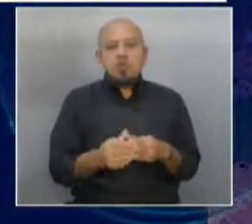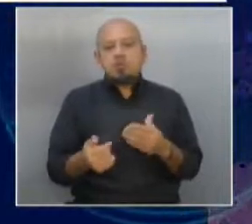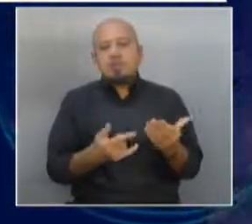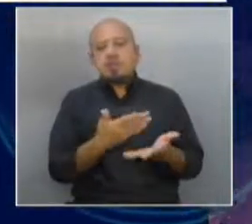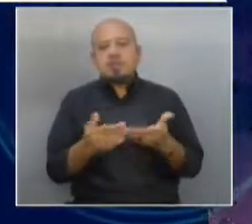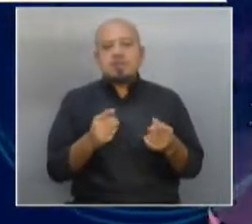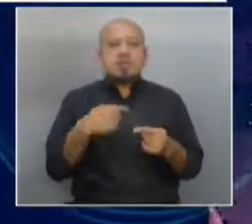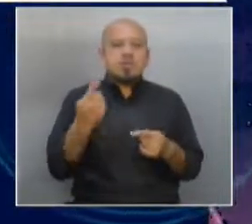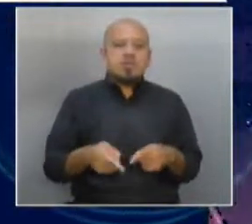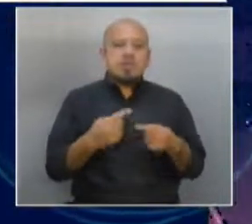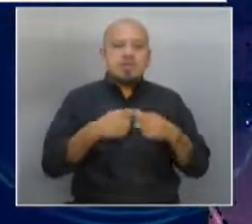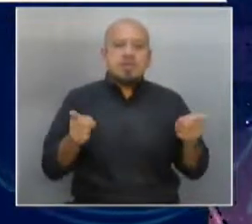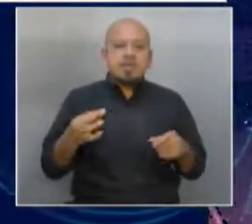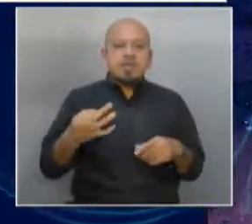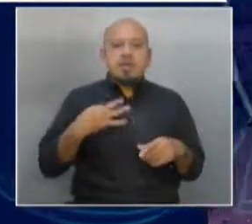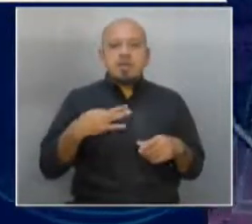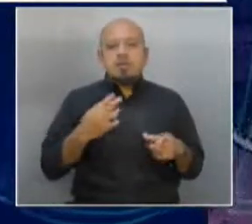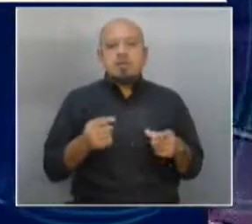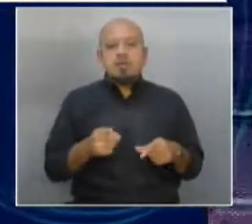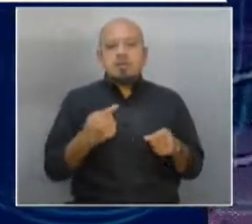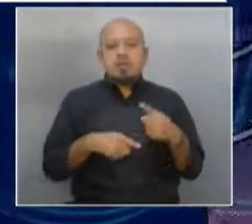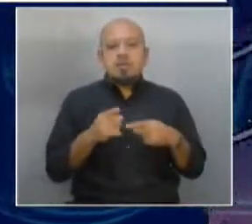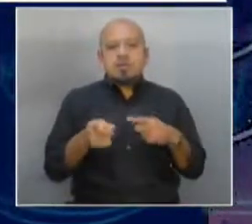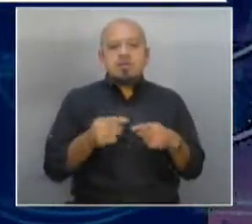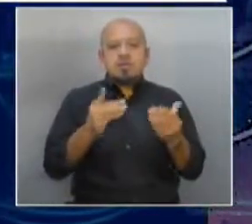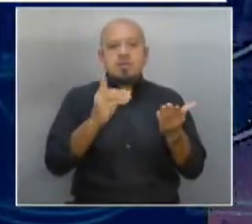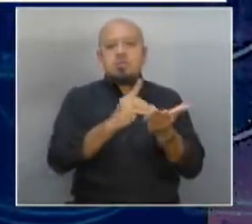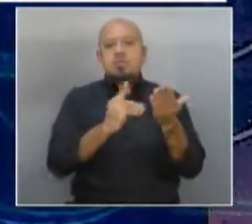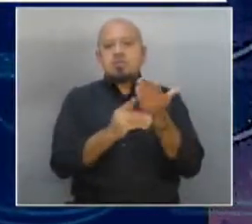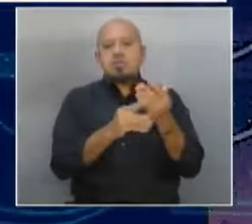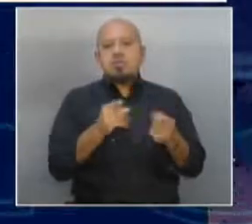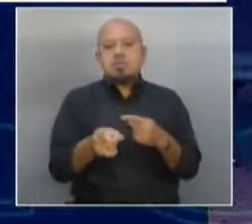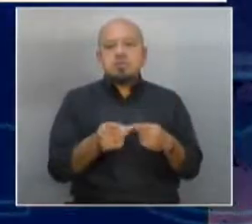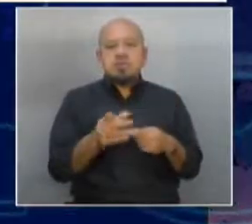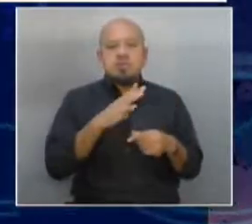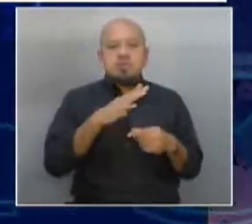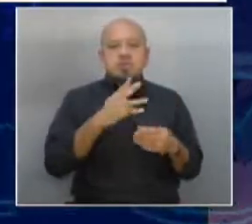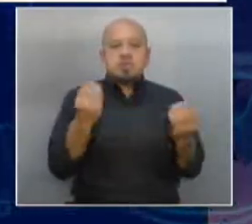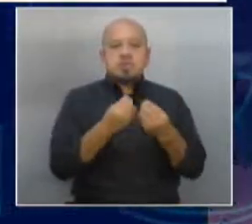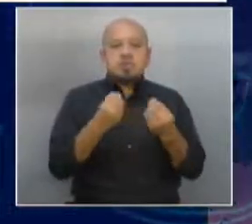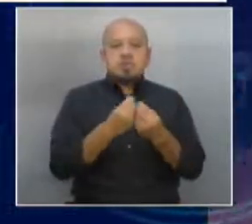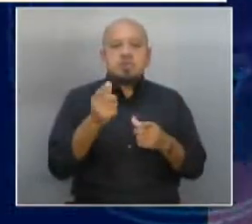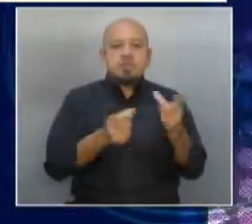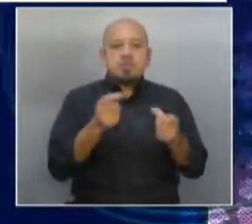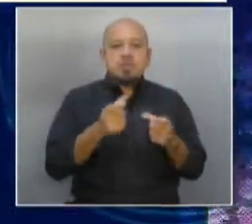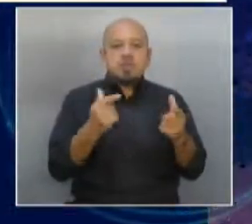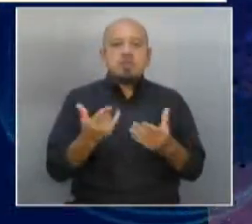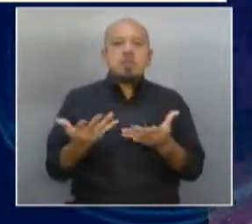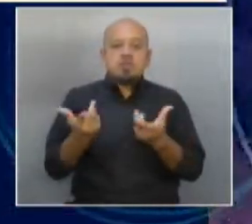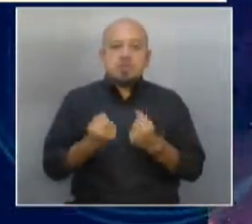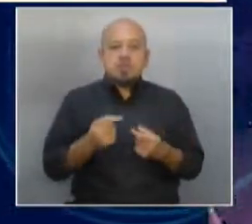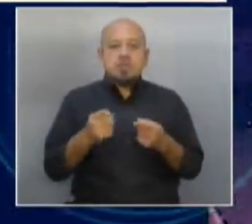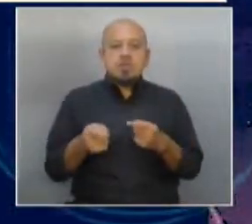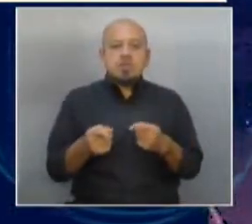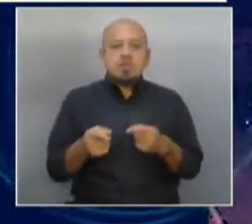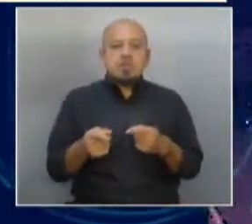que otros años. Y bueno, fue un lindo proyecto en el cual, bueno, hubo un montón de gente que nos dio una mano a la hora de aportar,